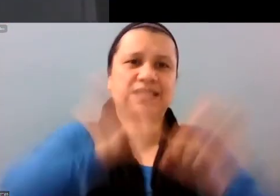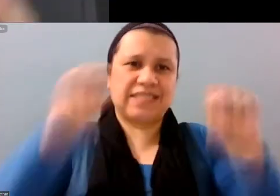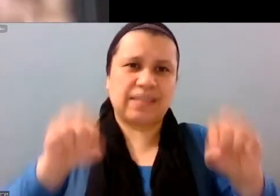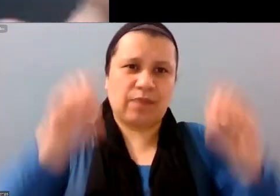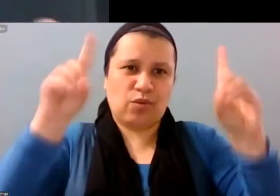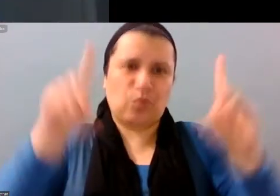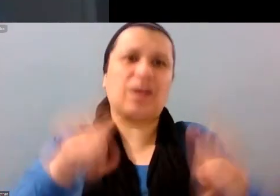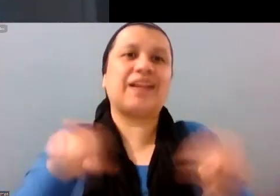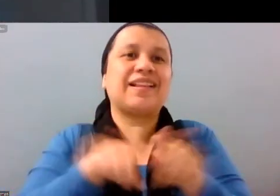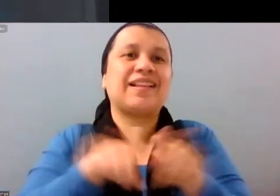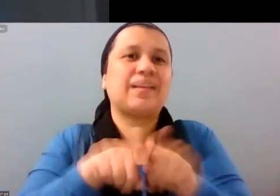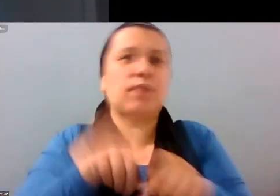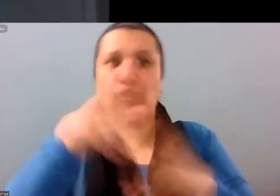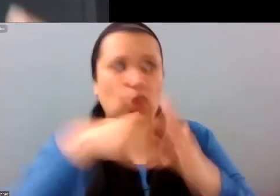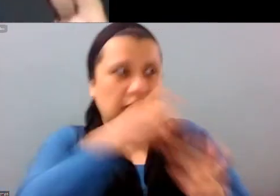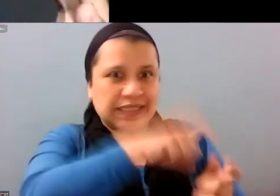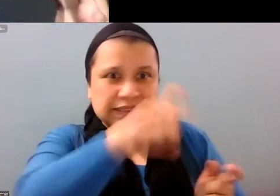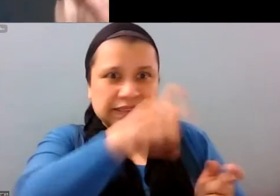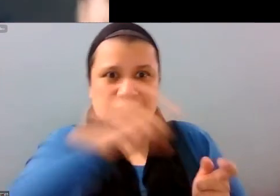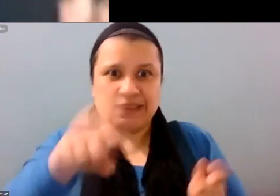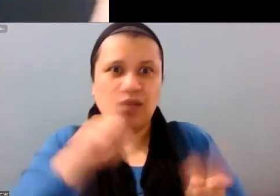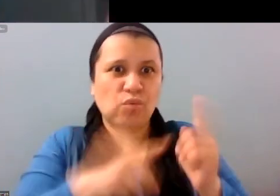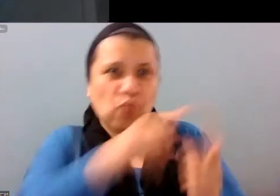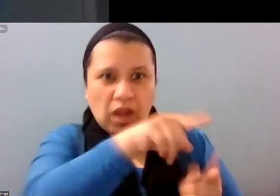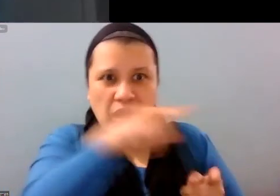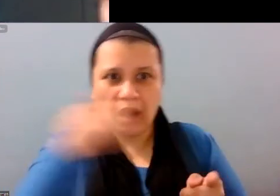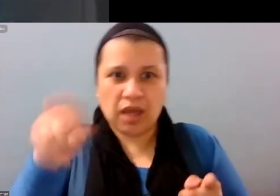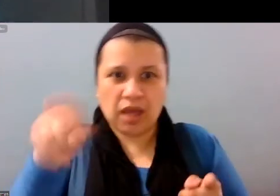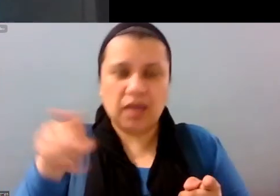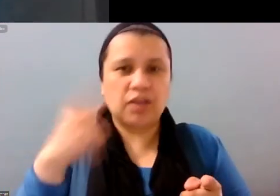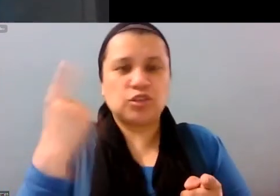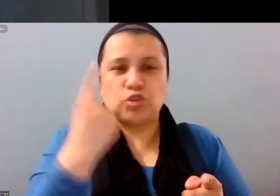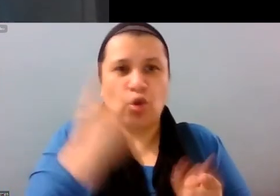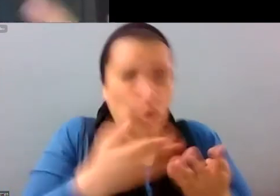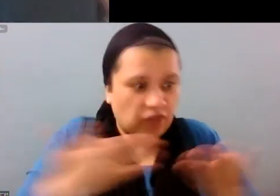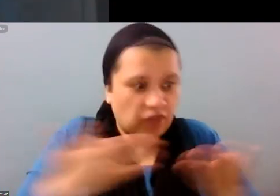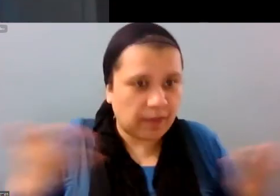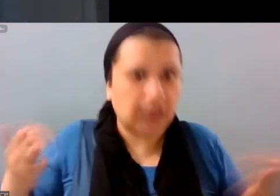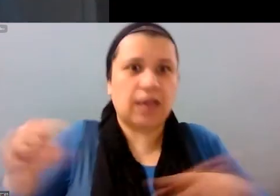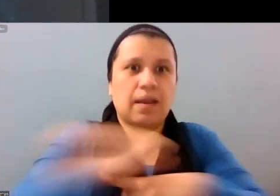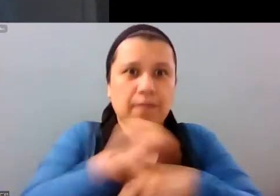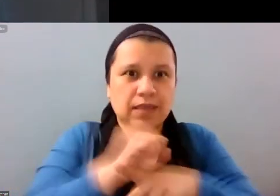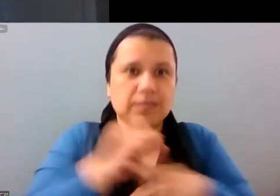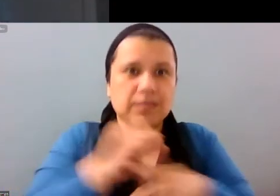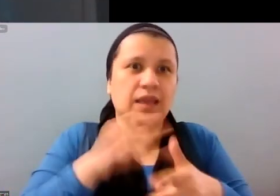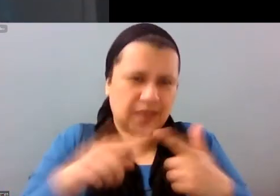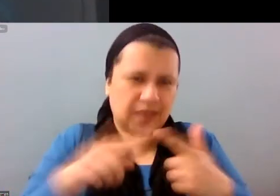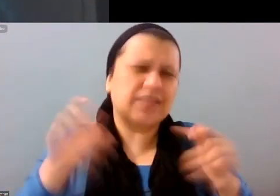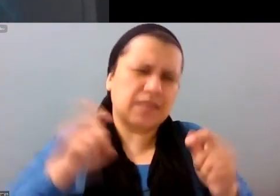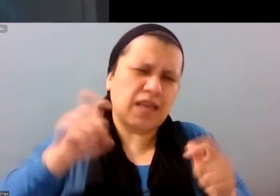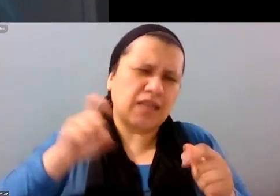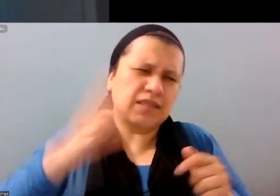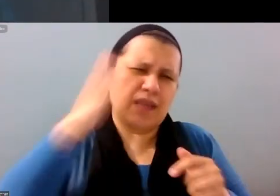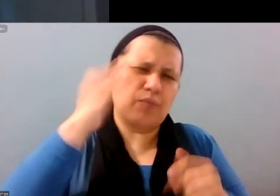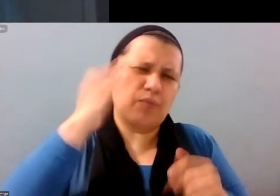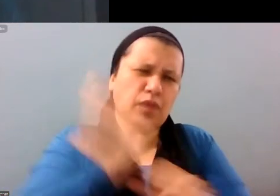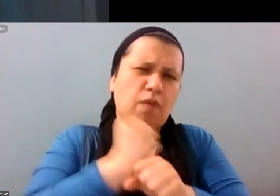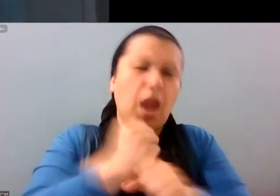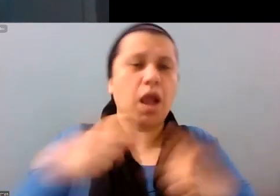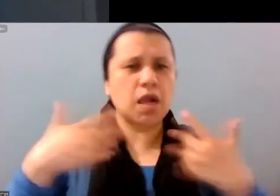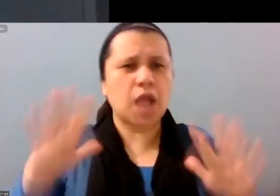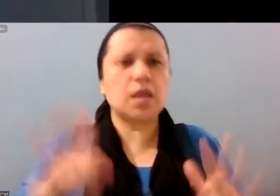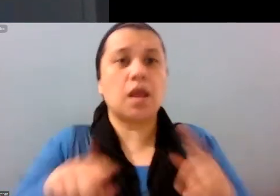todos estos actores y actoras no solo de herramientas y capacitación que es lo que históricamente vamos trabajando sino también en la